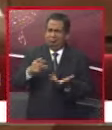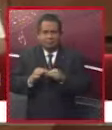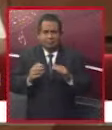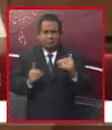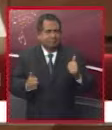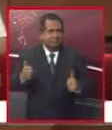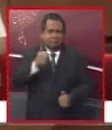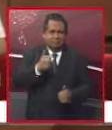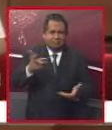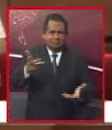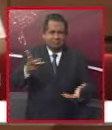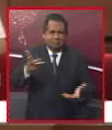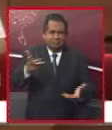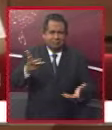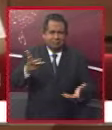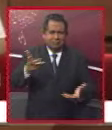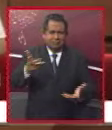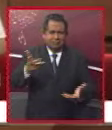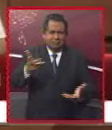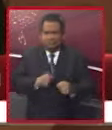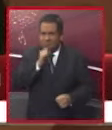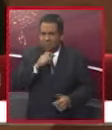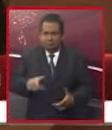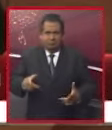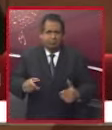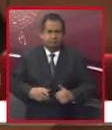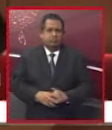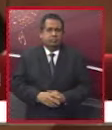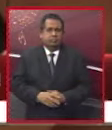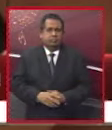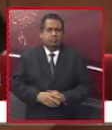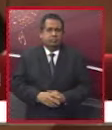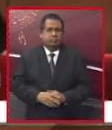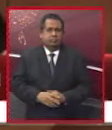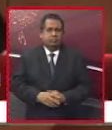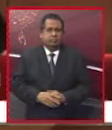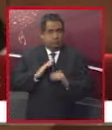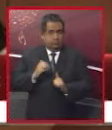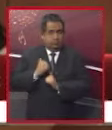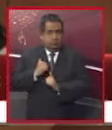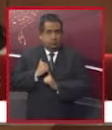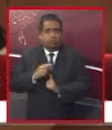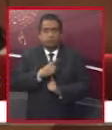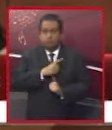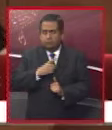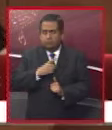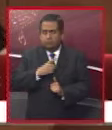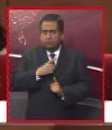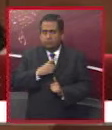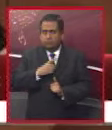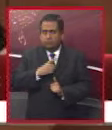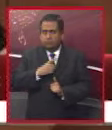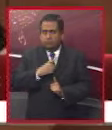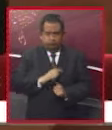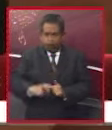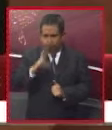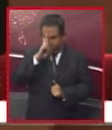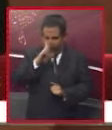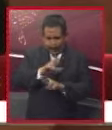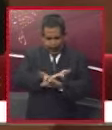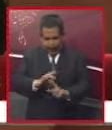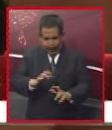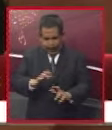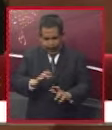sobre el poder civil del Estado. ¡Qué inoportunos! Un ejército que merece de los